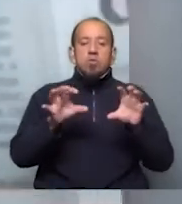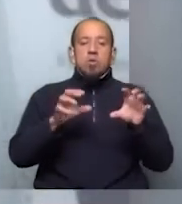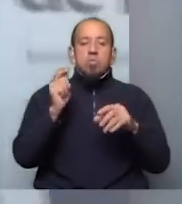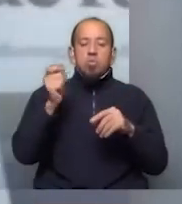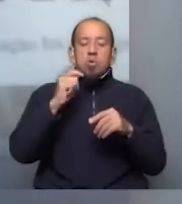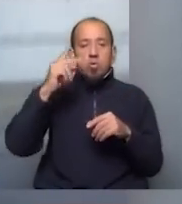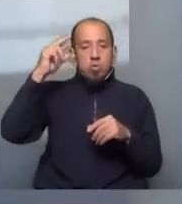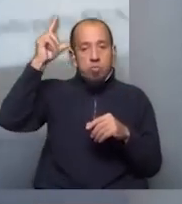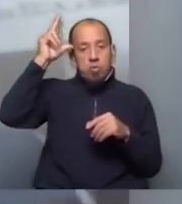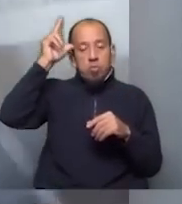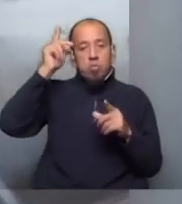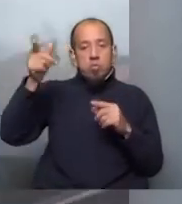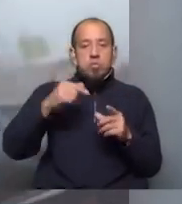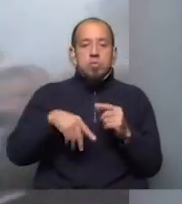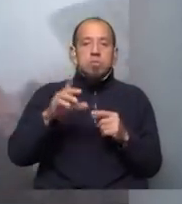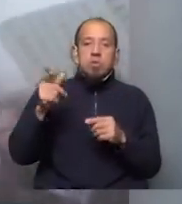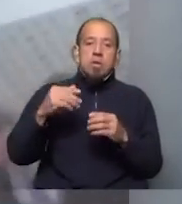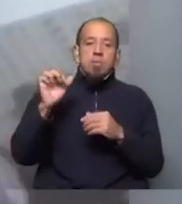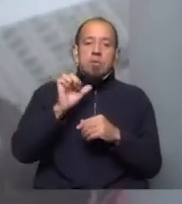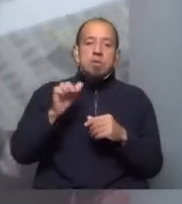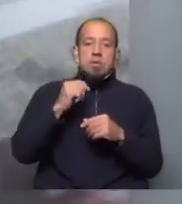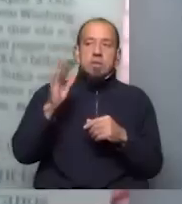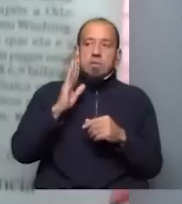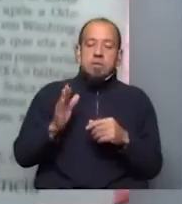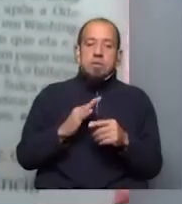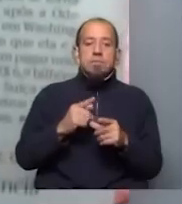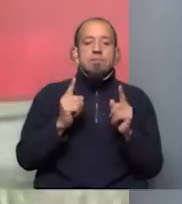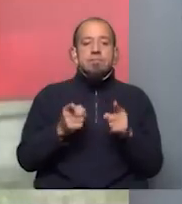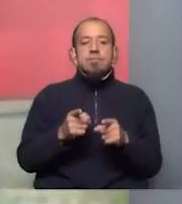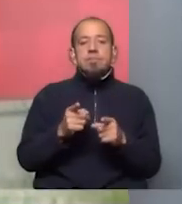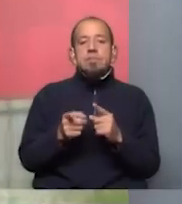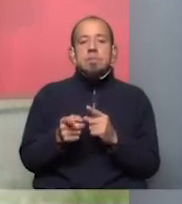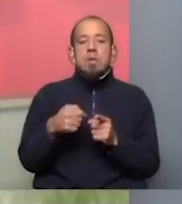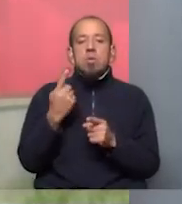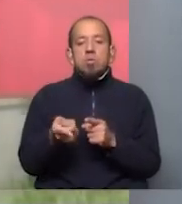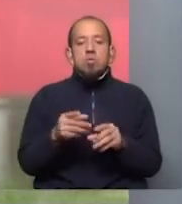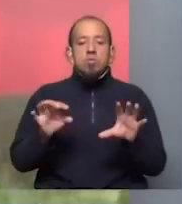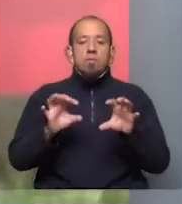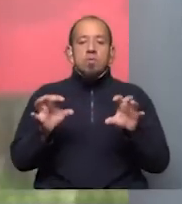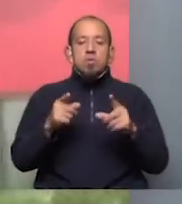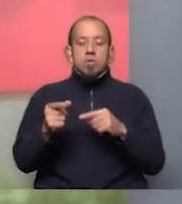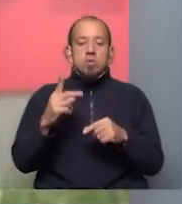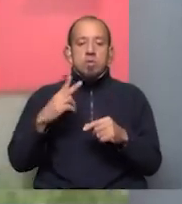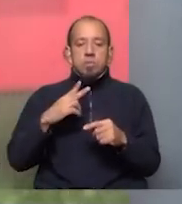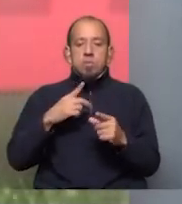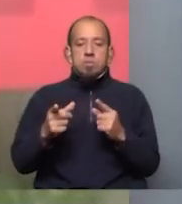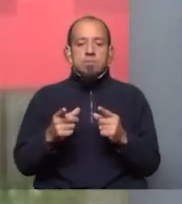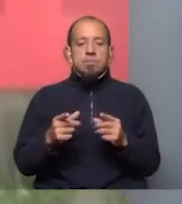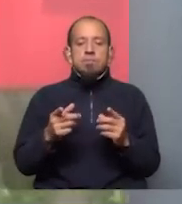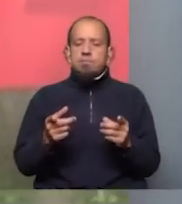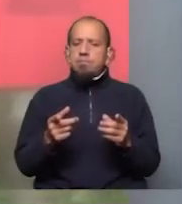peruanos por parte de la constructora brasilera el dictamen agrega que tanto H como otros funcionarios de la banca Privada de andorra